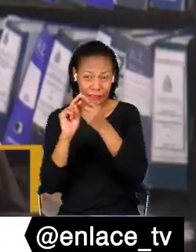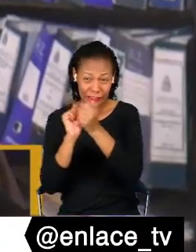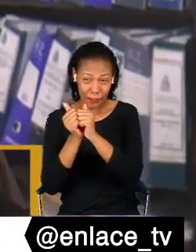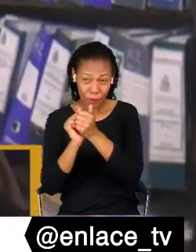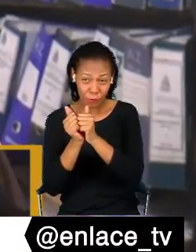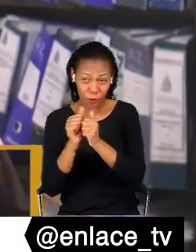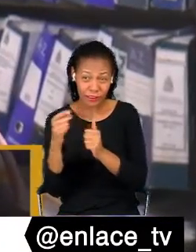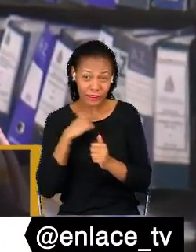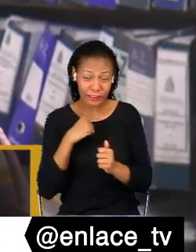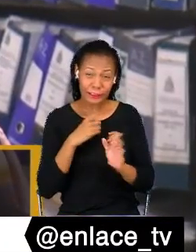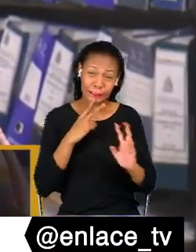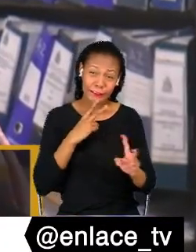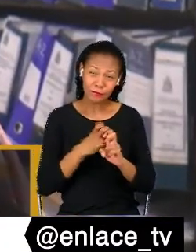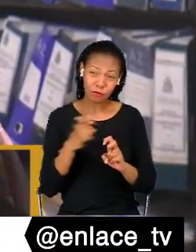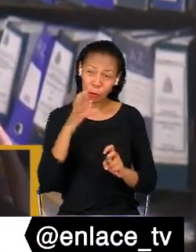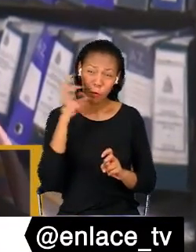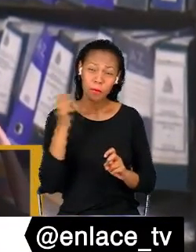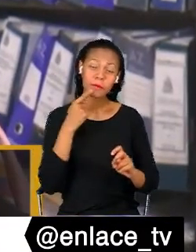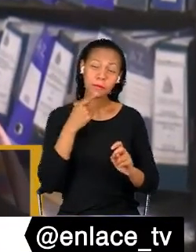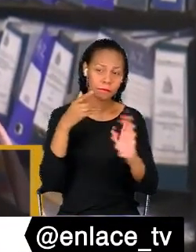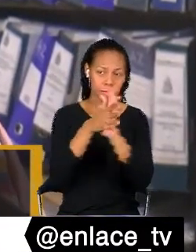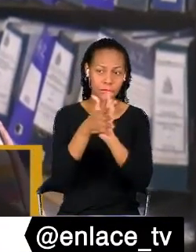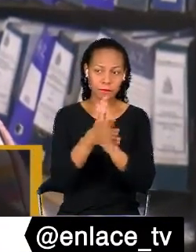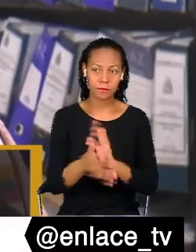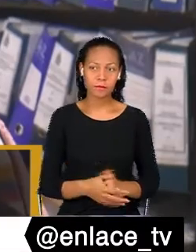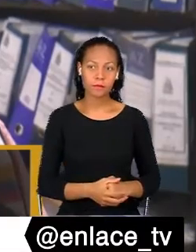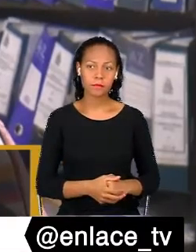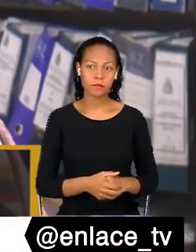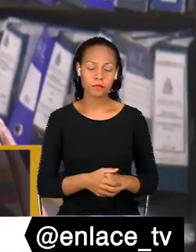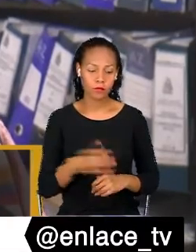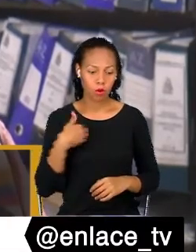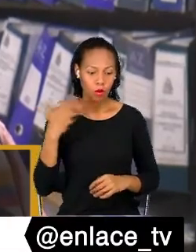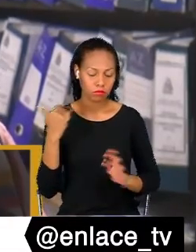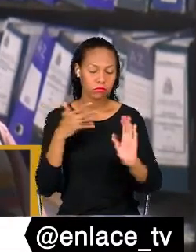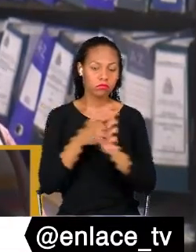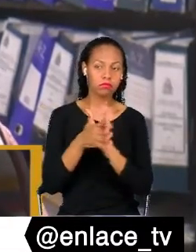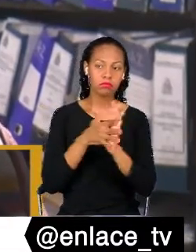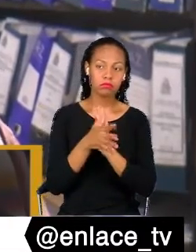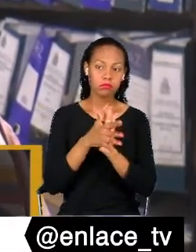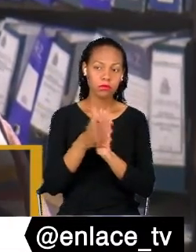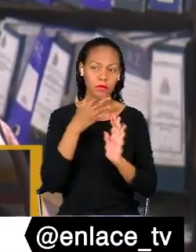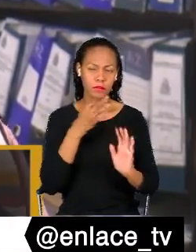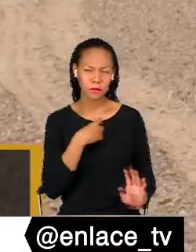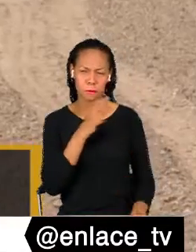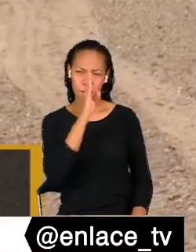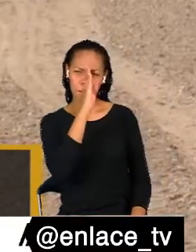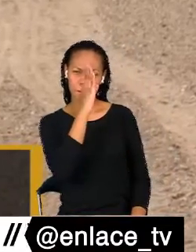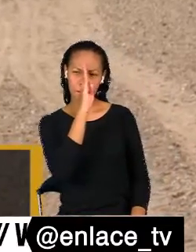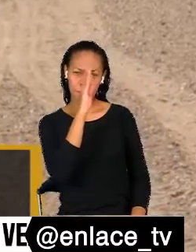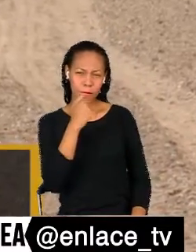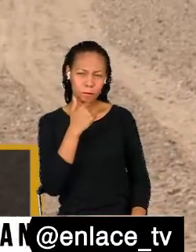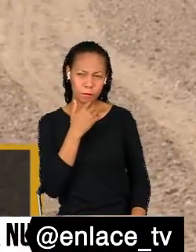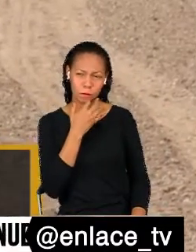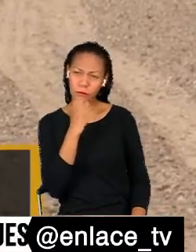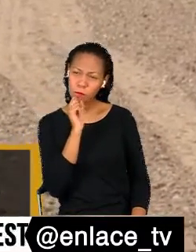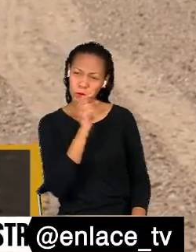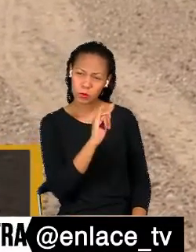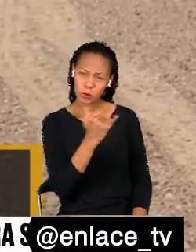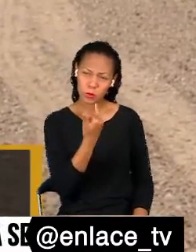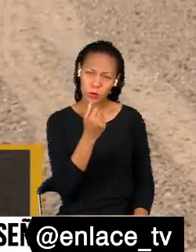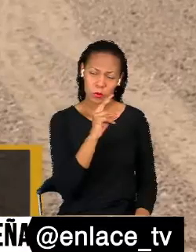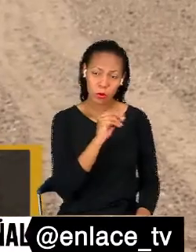Estamos mirando de que de pronto yo hablé algunas cosas que de pronto estaba como dudosa, pero hoy estamos aclarando todos esos puntos,